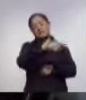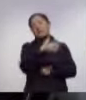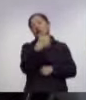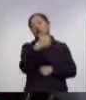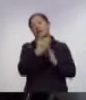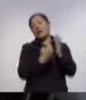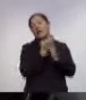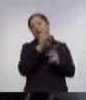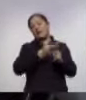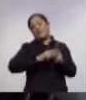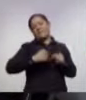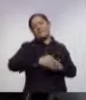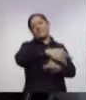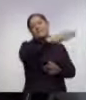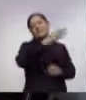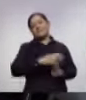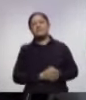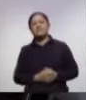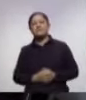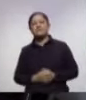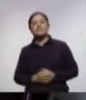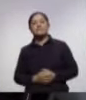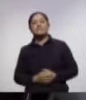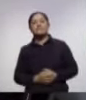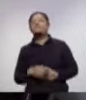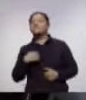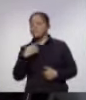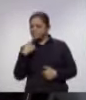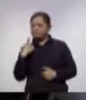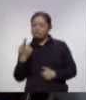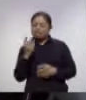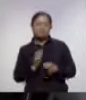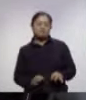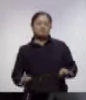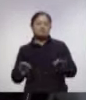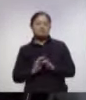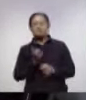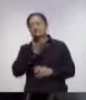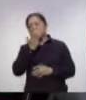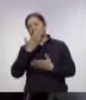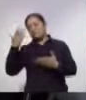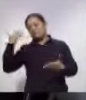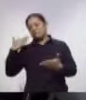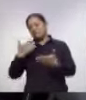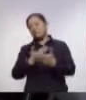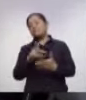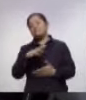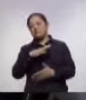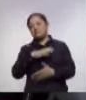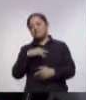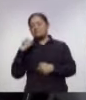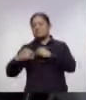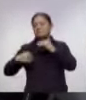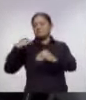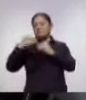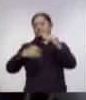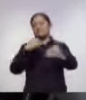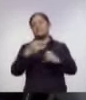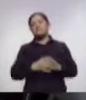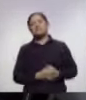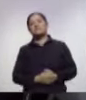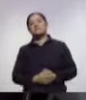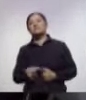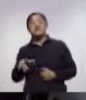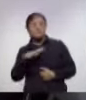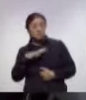a este evento, vamos, ya lo he dicho, tan importante, ya tradicional, que va generando expectativa año con año,